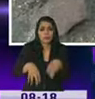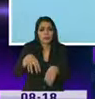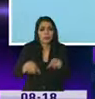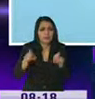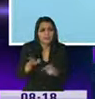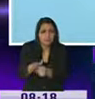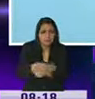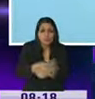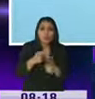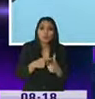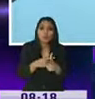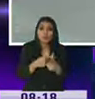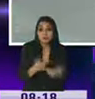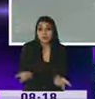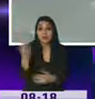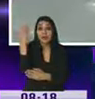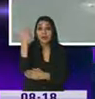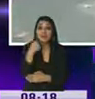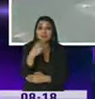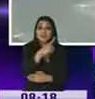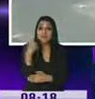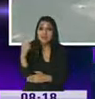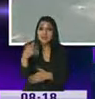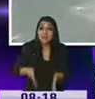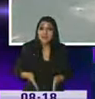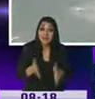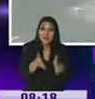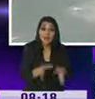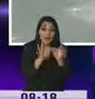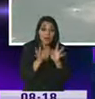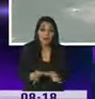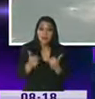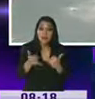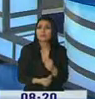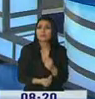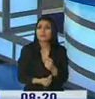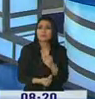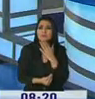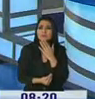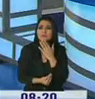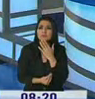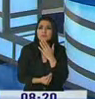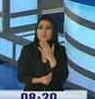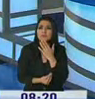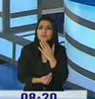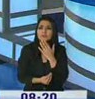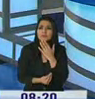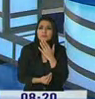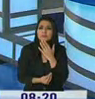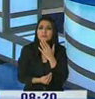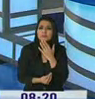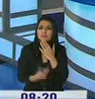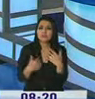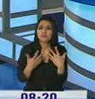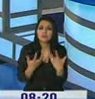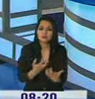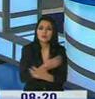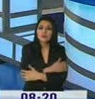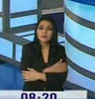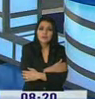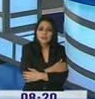rebacheo. El alcalde ha dicho que 100 calles se van a intervenir en esta temporada de rebacheo. Hagamos incendio. Pónmelo al aire porque quiero mandarle un